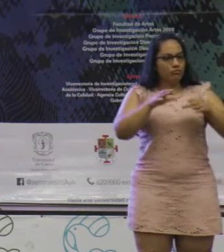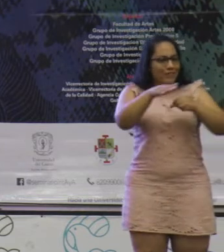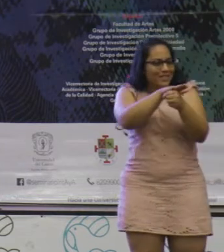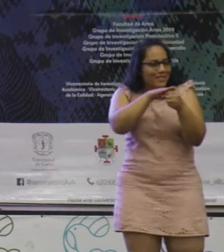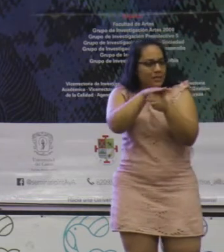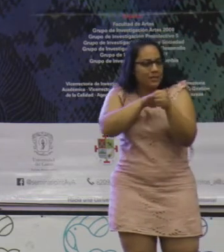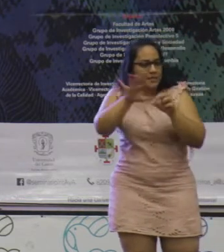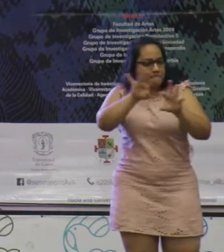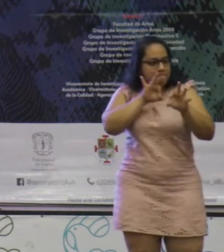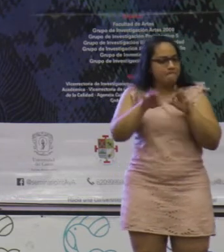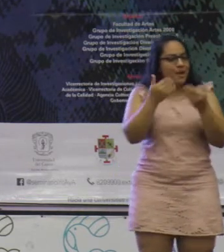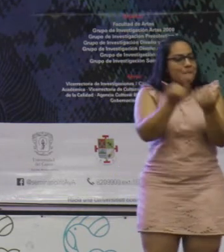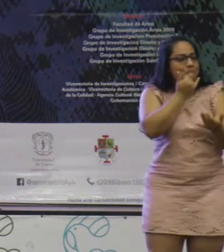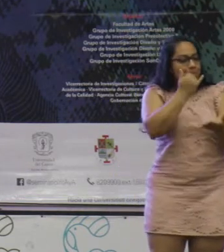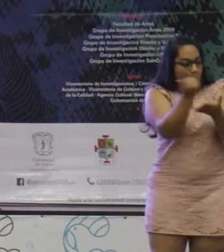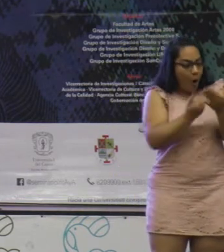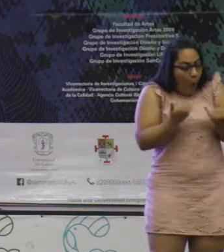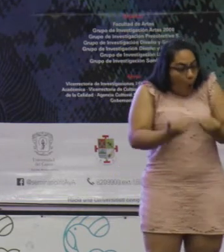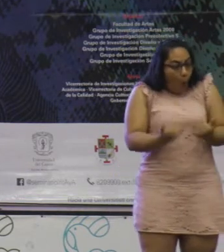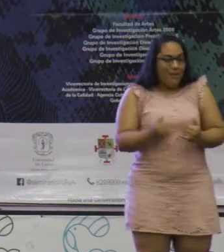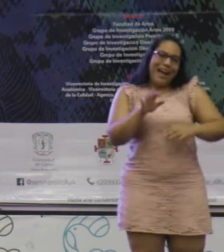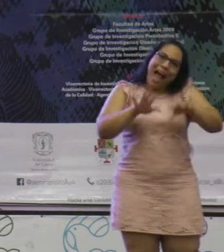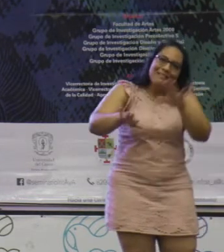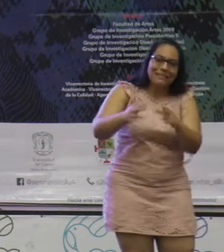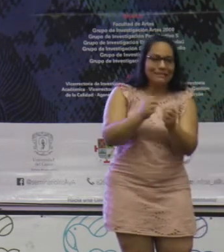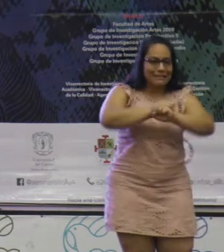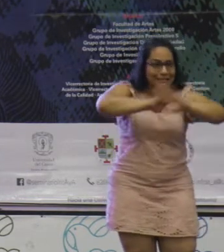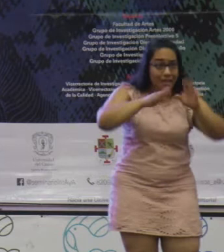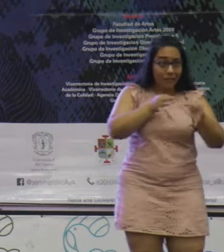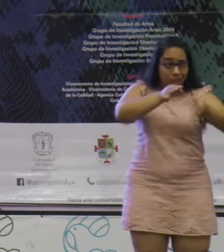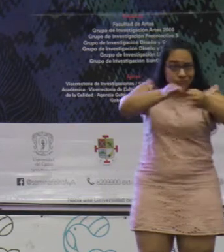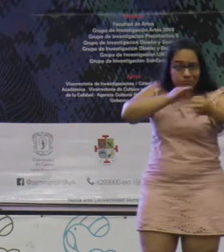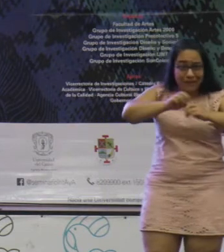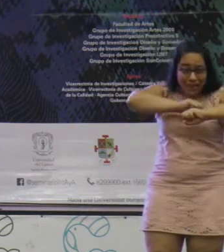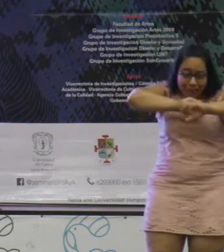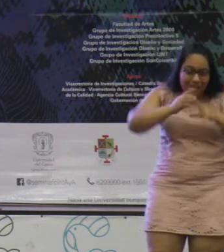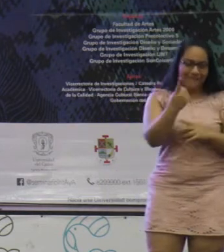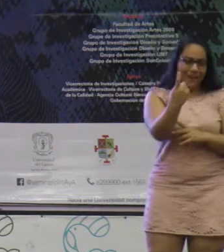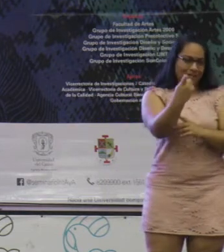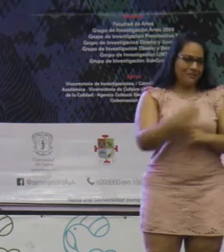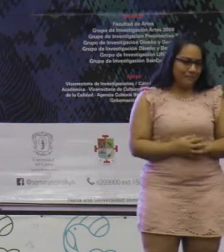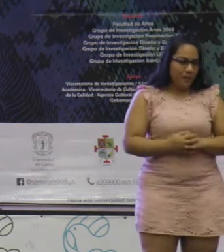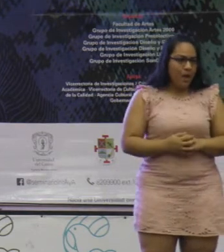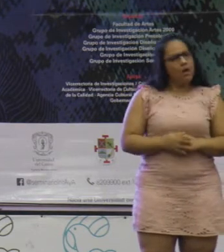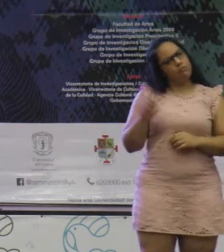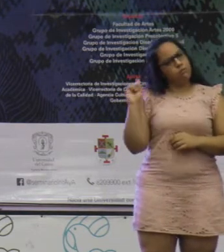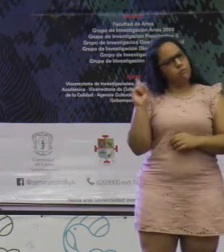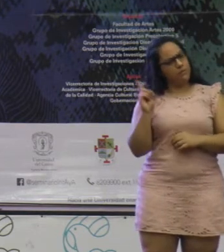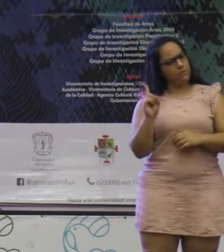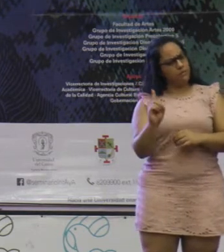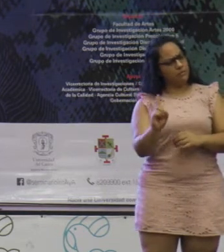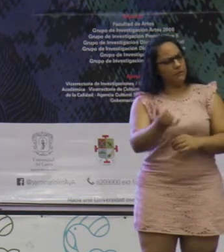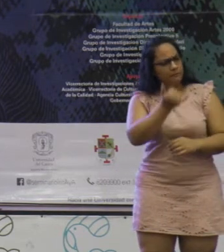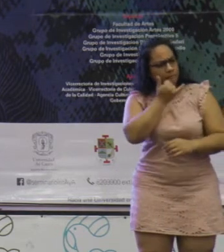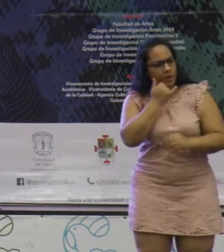contemporánea, porque como les decía, creo que no es tan claro hablar hoy de ilustración. Hasta hace algún tiempo todo estaba muy